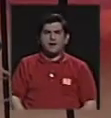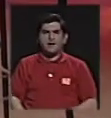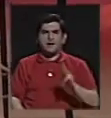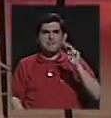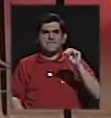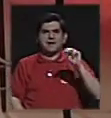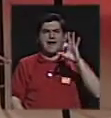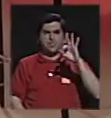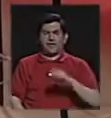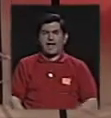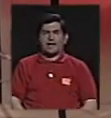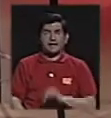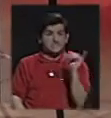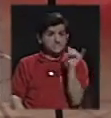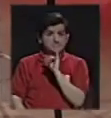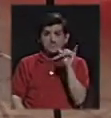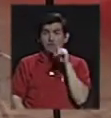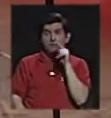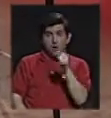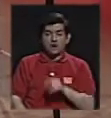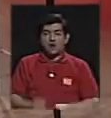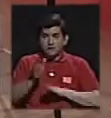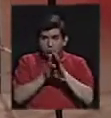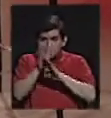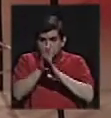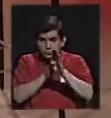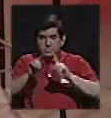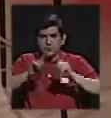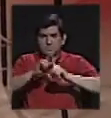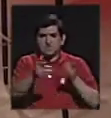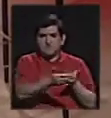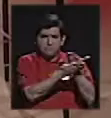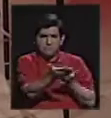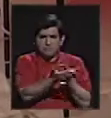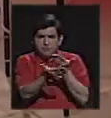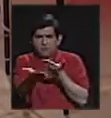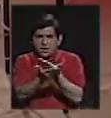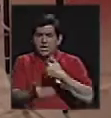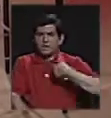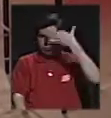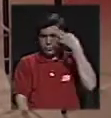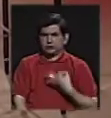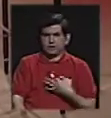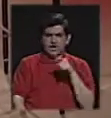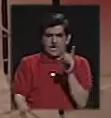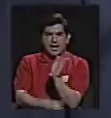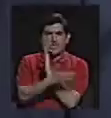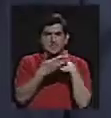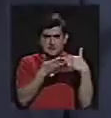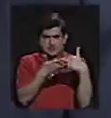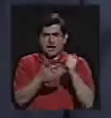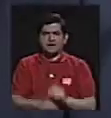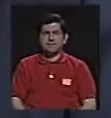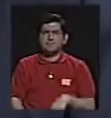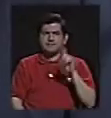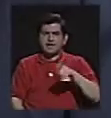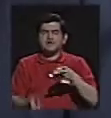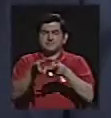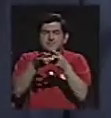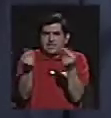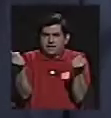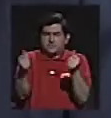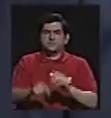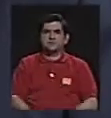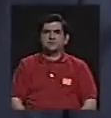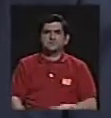Mariano Figueres, que también han venido desarrollando una serie de propuestas. Entonces, creo que esa parte va a estar resuelta,